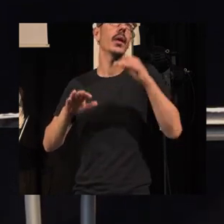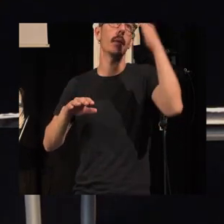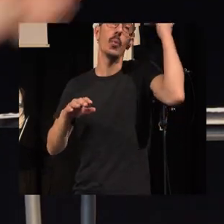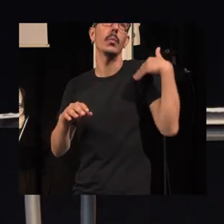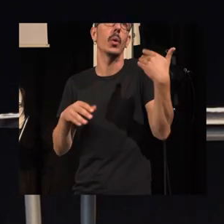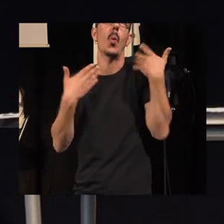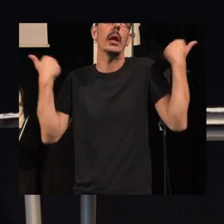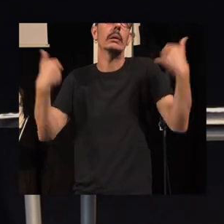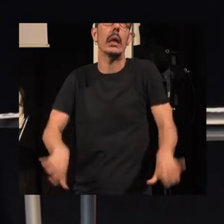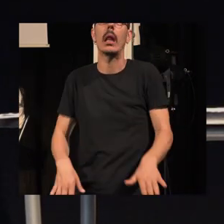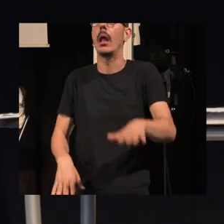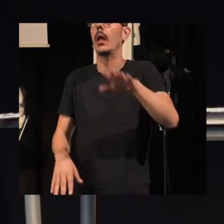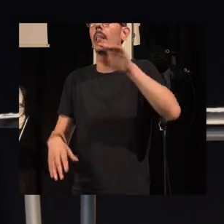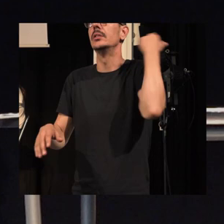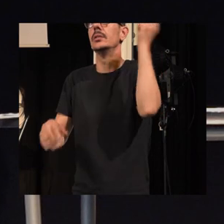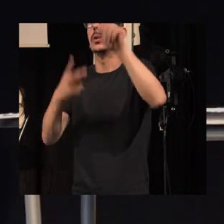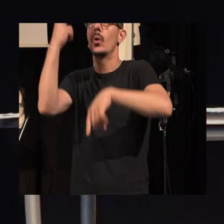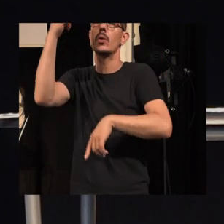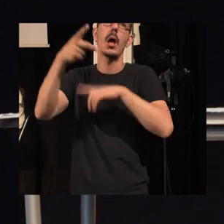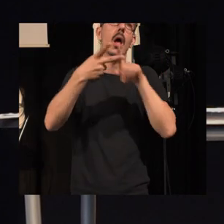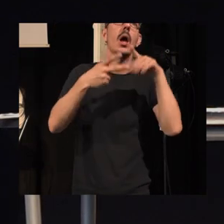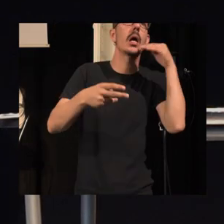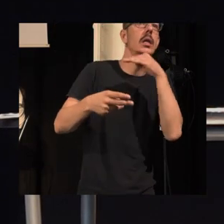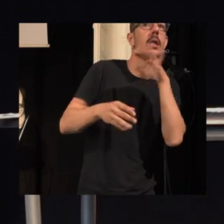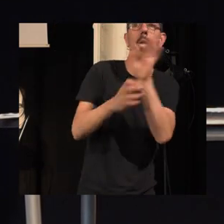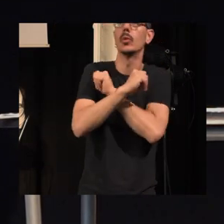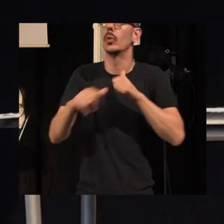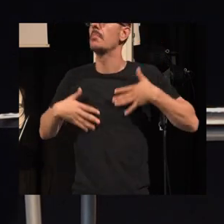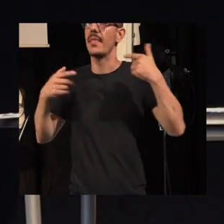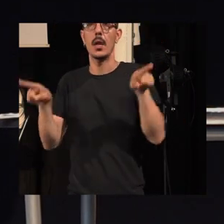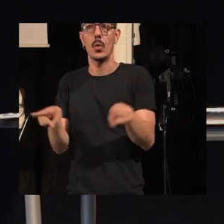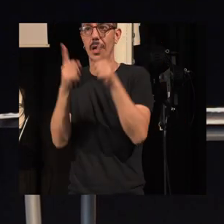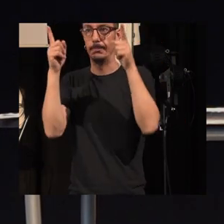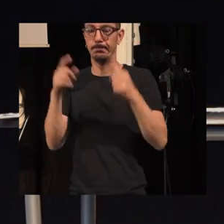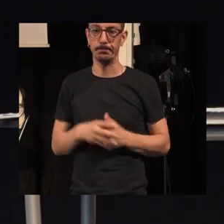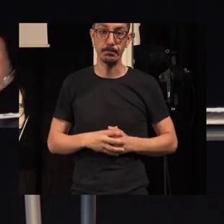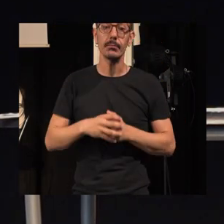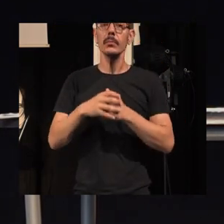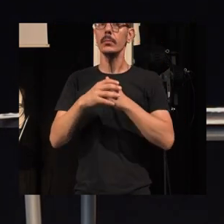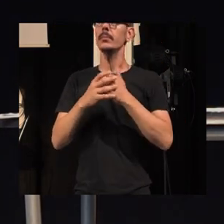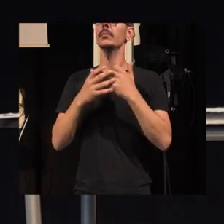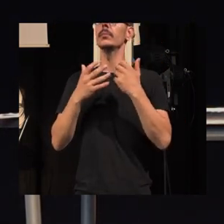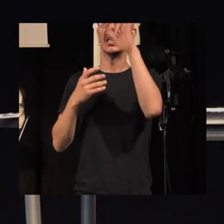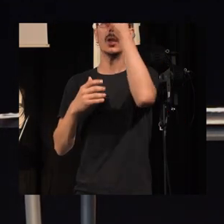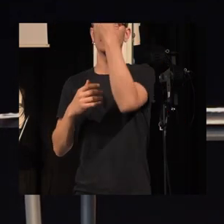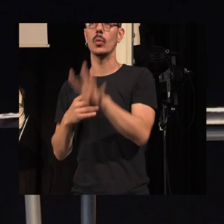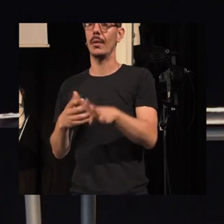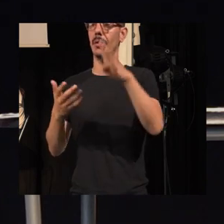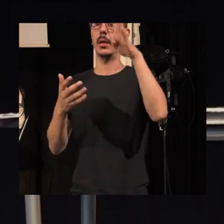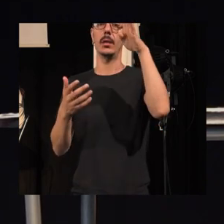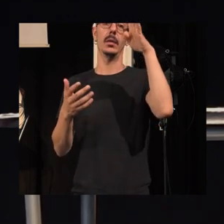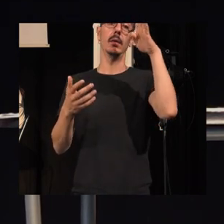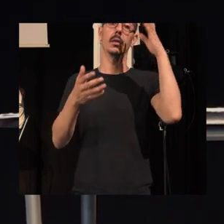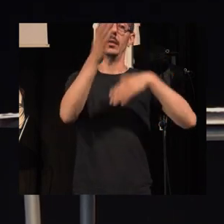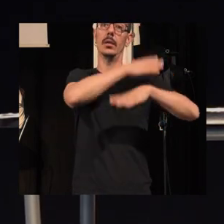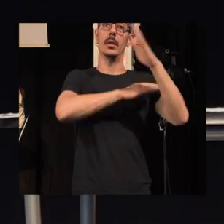Galicia o de Portugal. Es decir, ¿cómo el municipalismo, siglo XIX, Proudhon, o